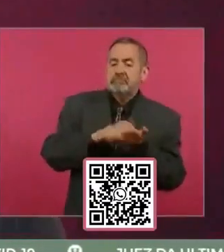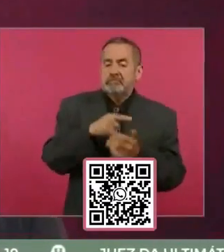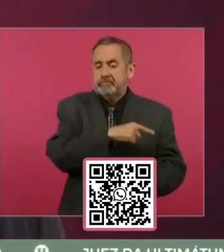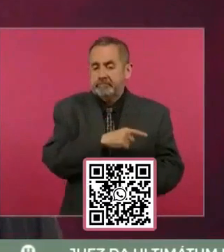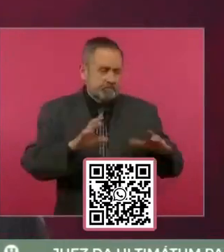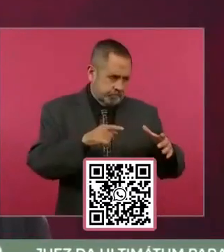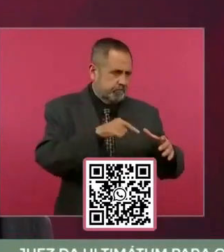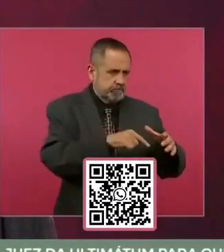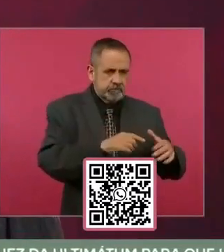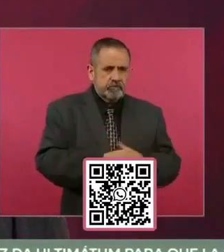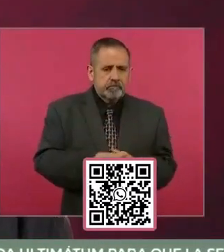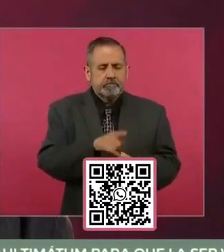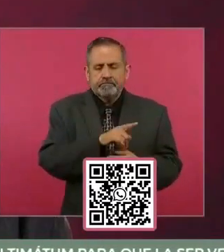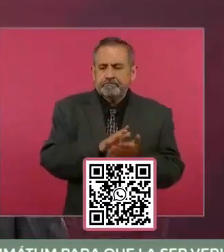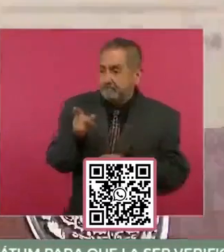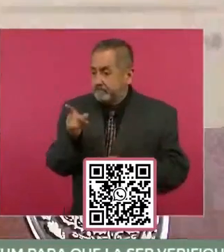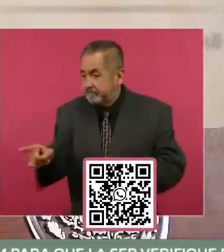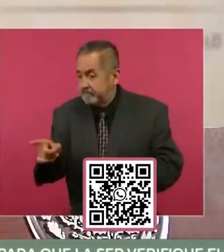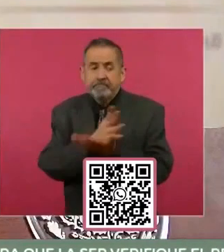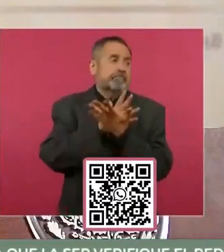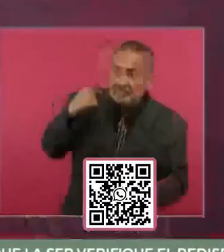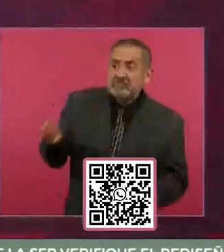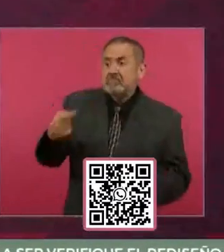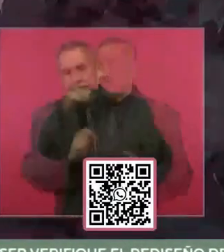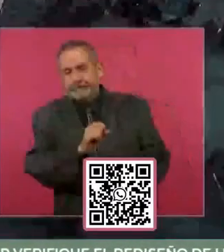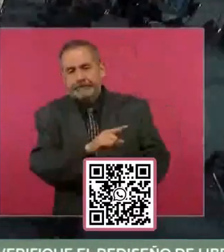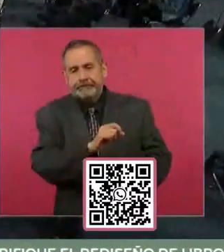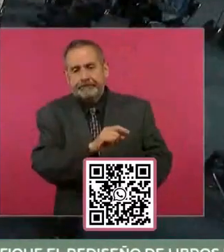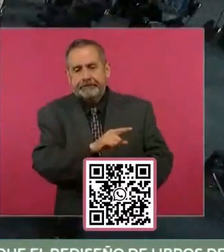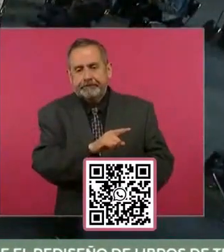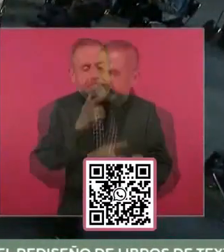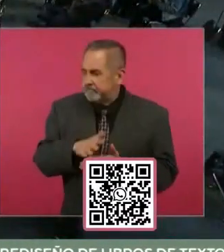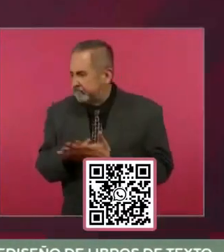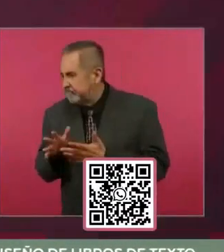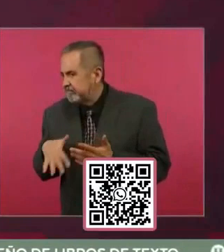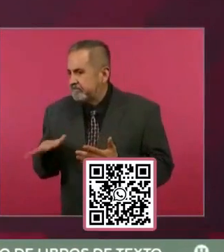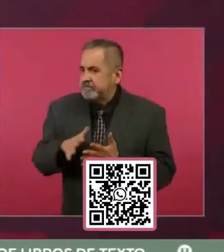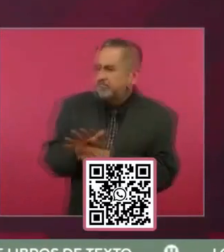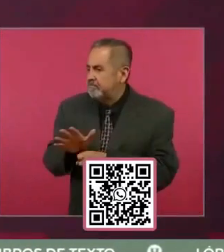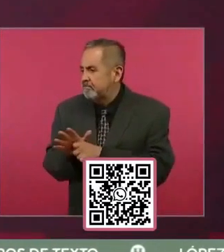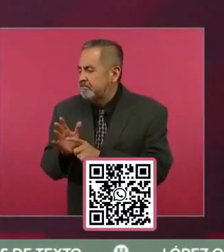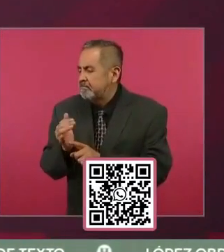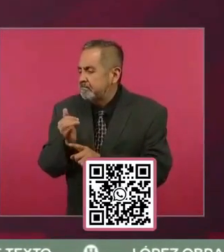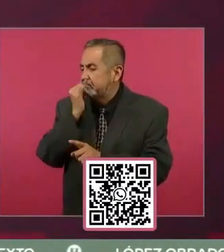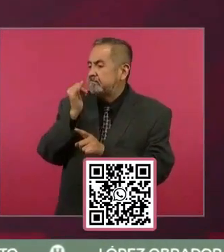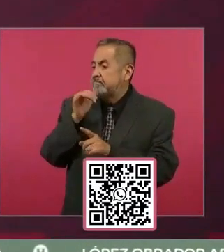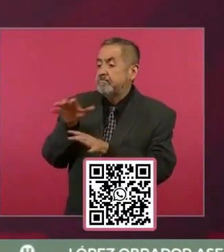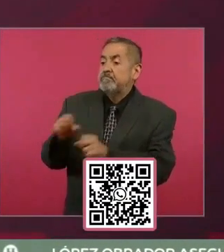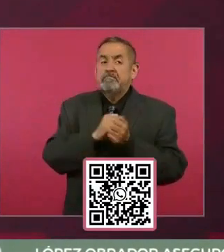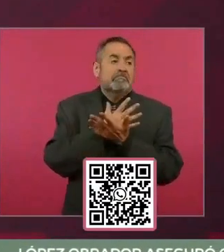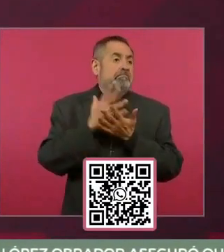No generalizo. Sopiloteando siempre. Eso es su tarea principal. Esa es su tarea principal. Sopilotear.